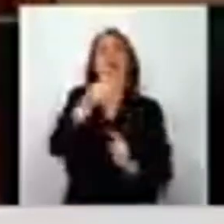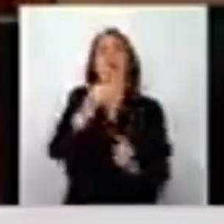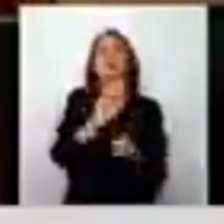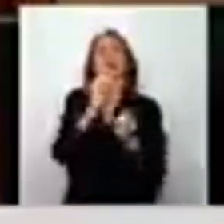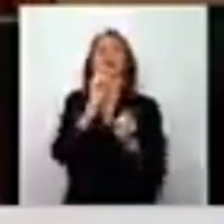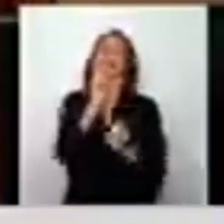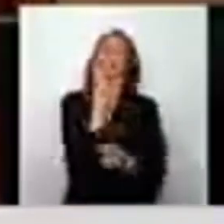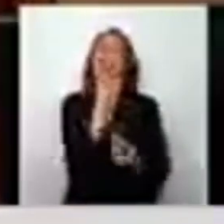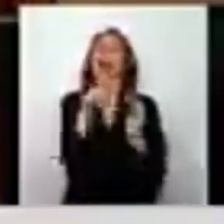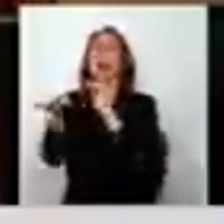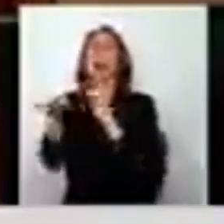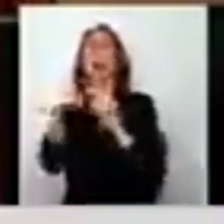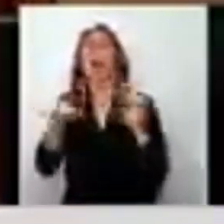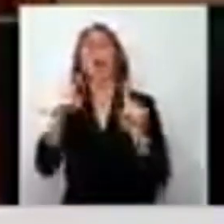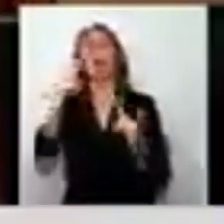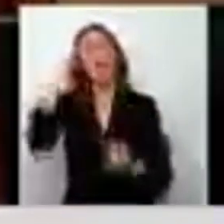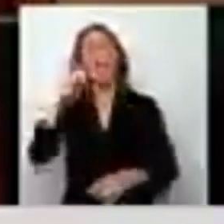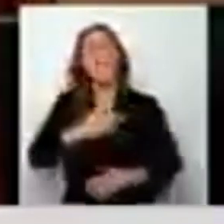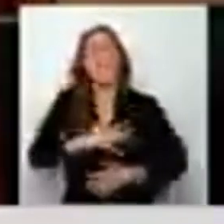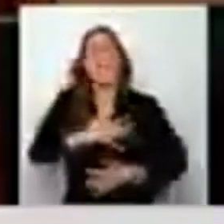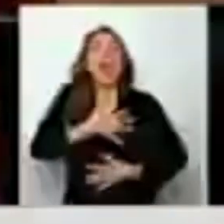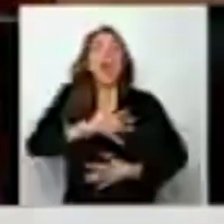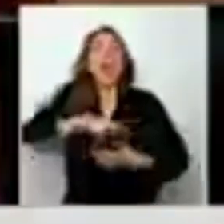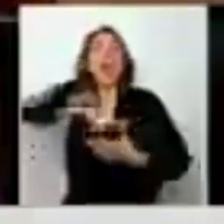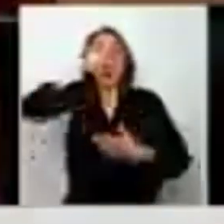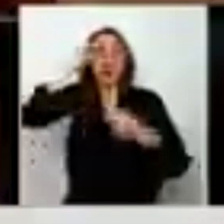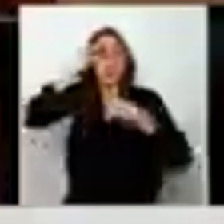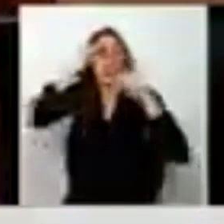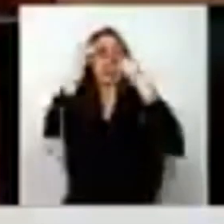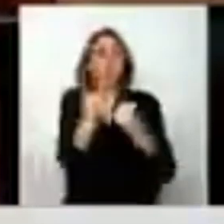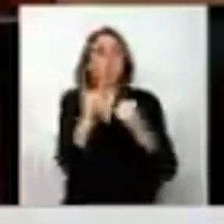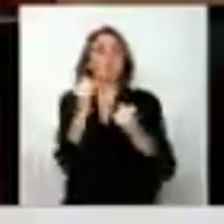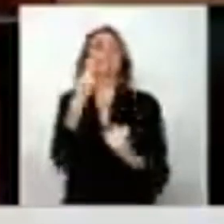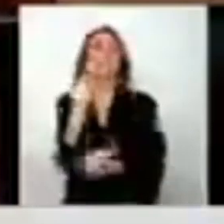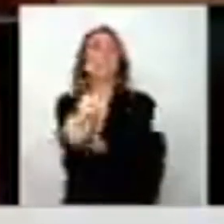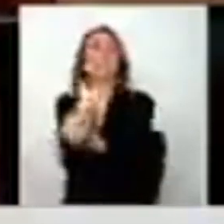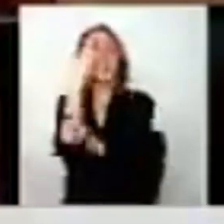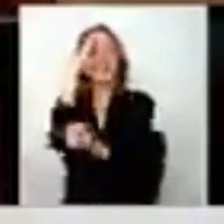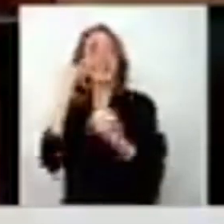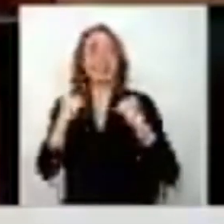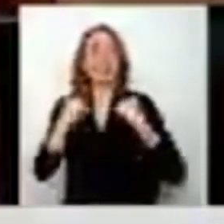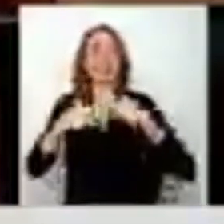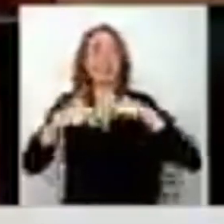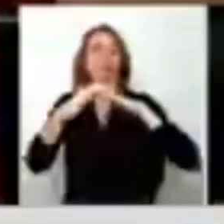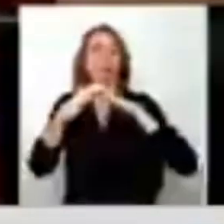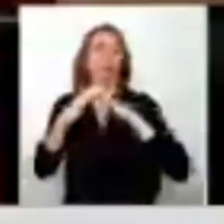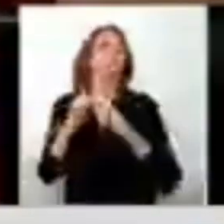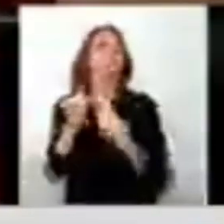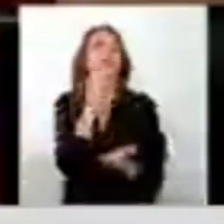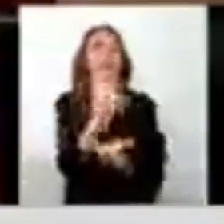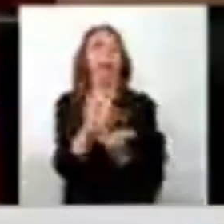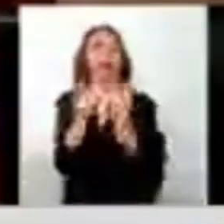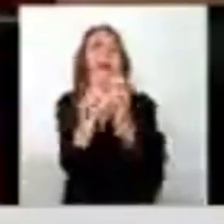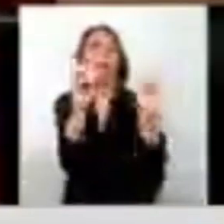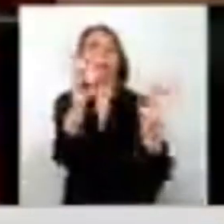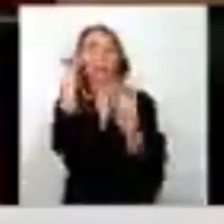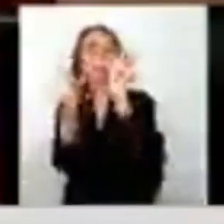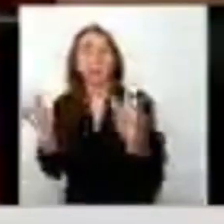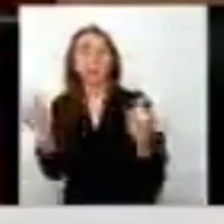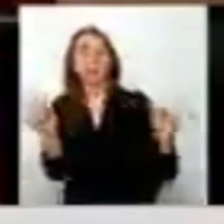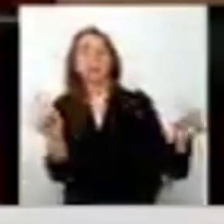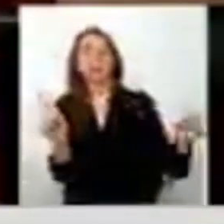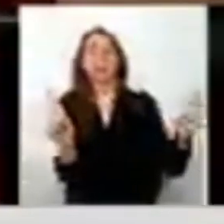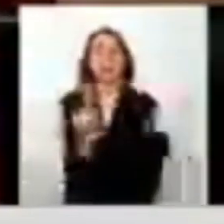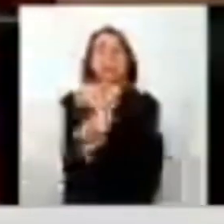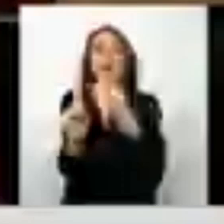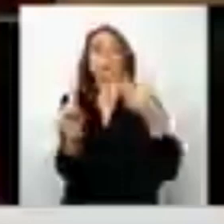alma. Creer que sin Carabineros fuertes no existe democracia. Creer que una persona que ataca físicamente a un PDI,